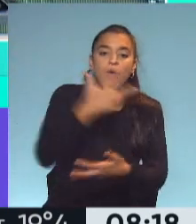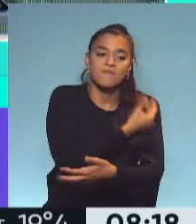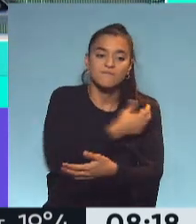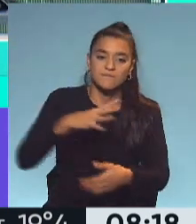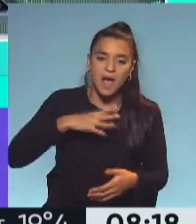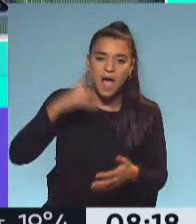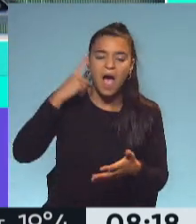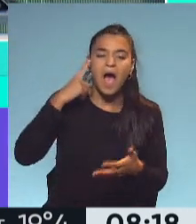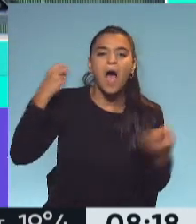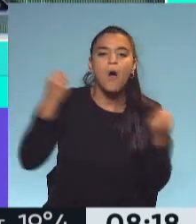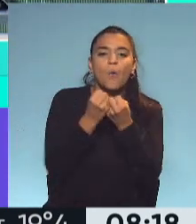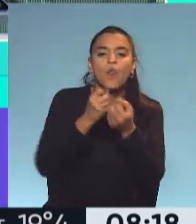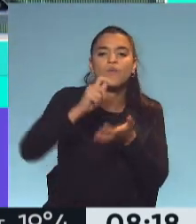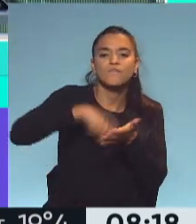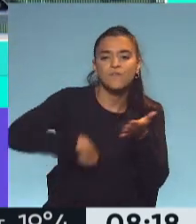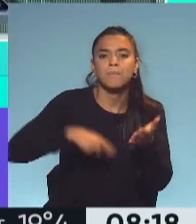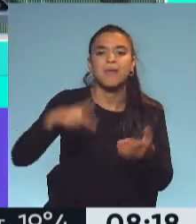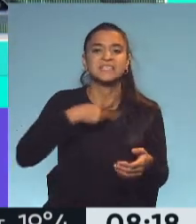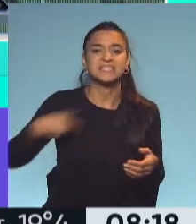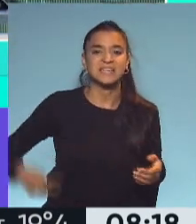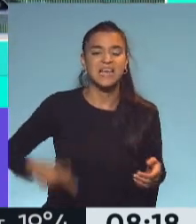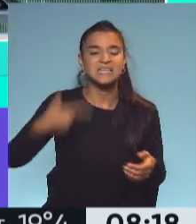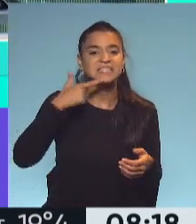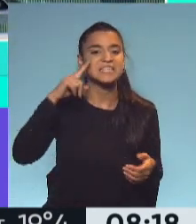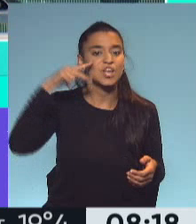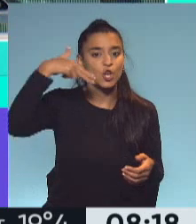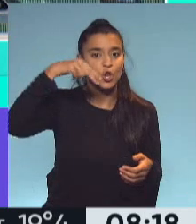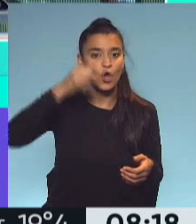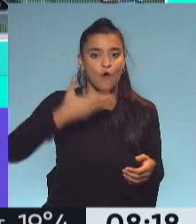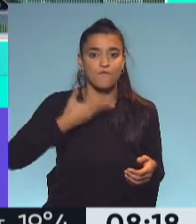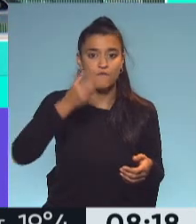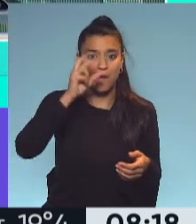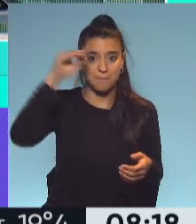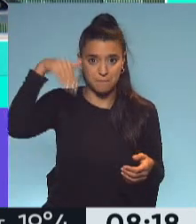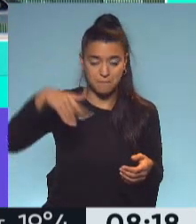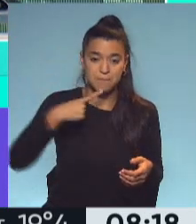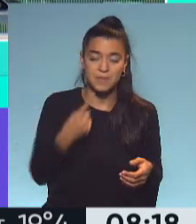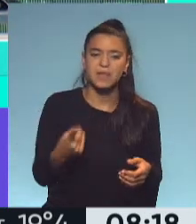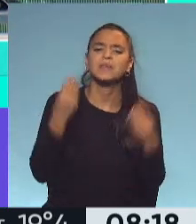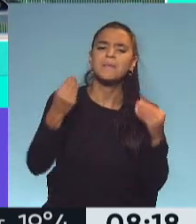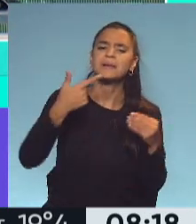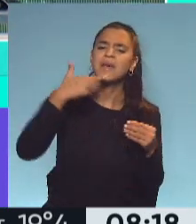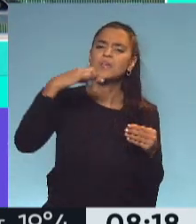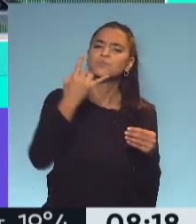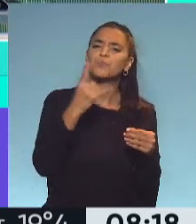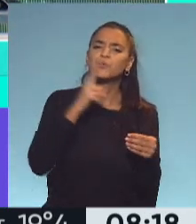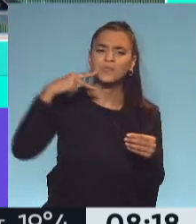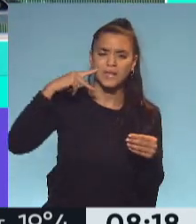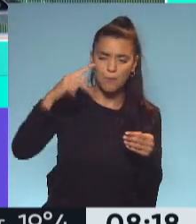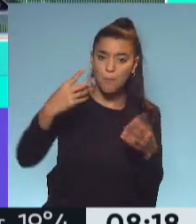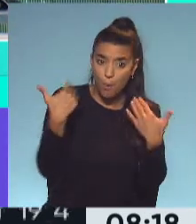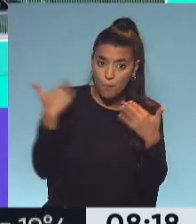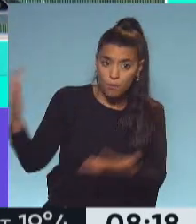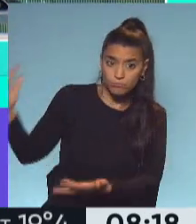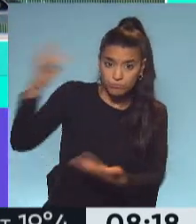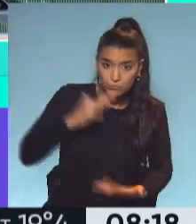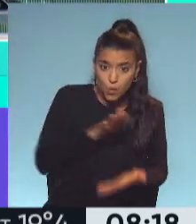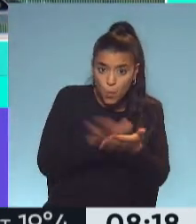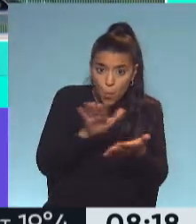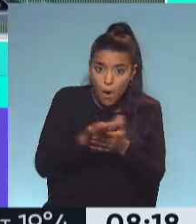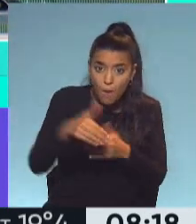acuerdo firmado con China, con Sinopharm, ¿verdad? Y a ver qué pasa con la Sputnik. ¿Podemos esperar nuevos embarques en los